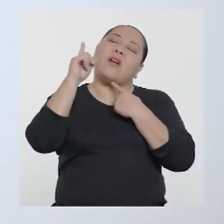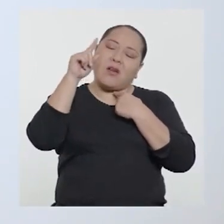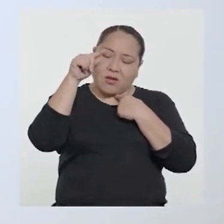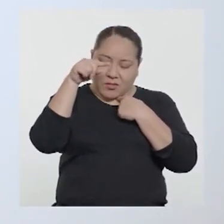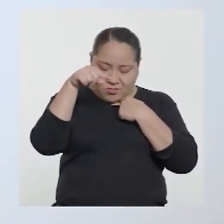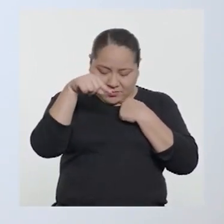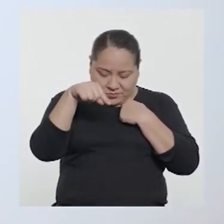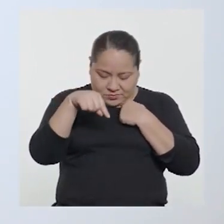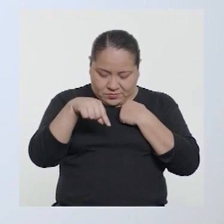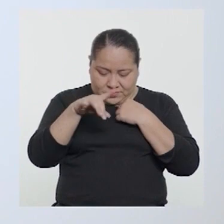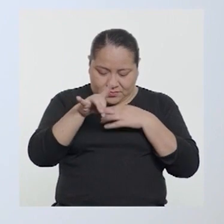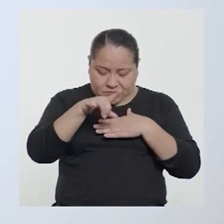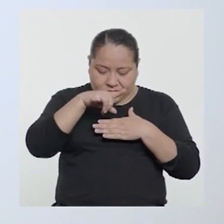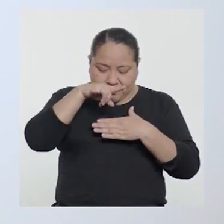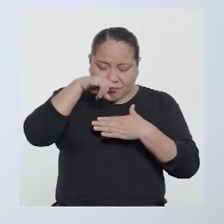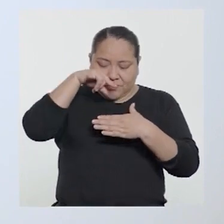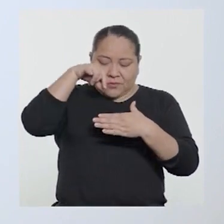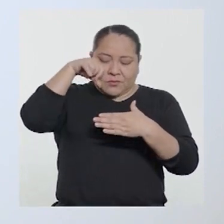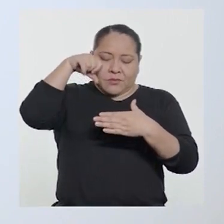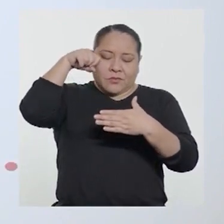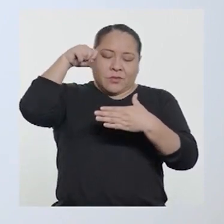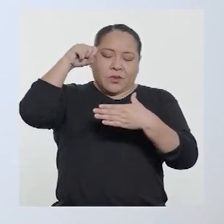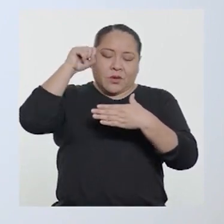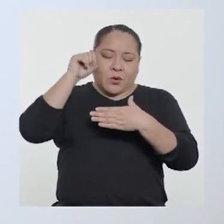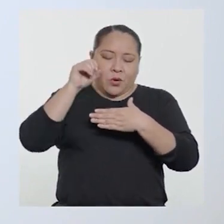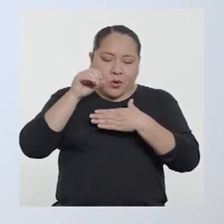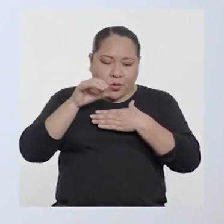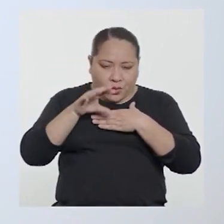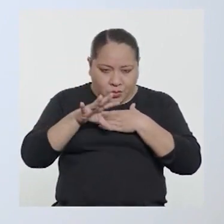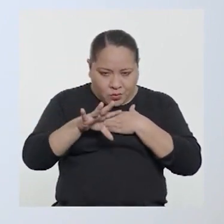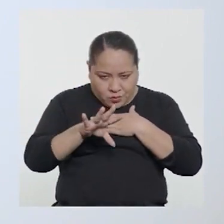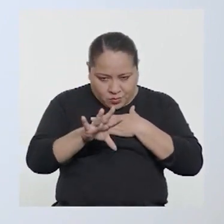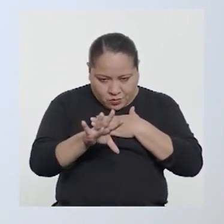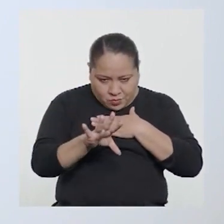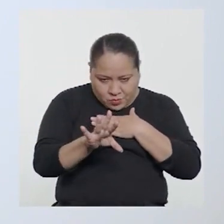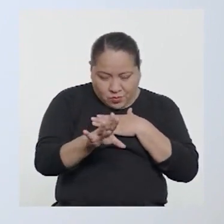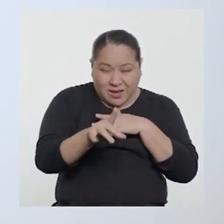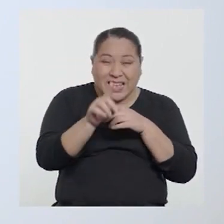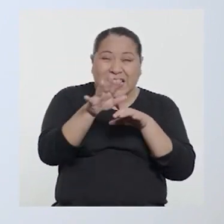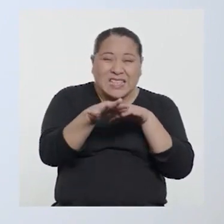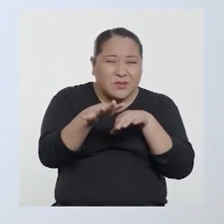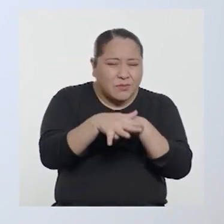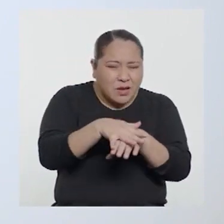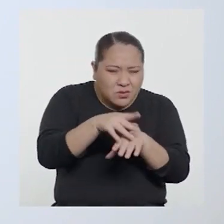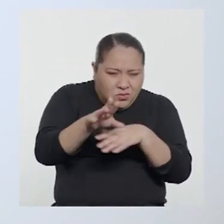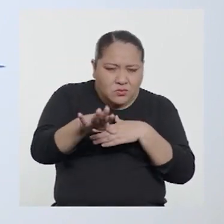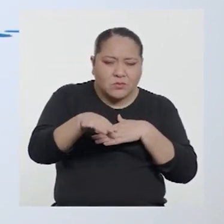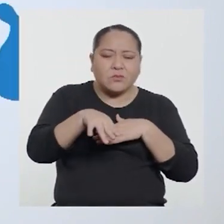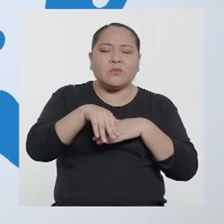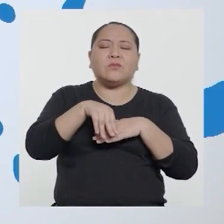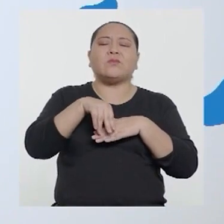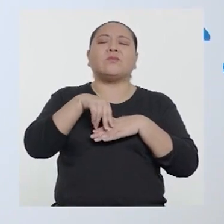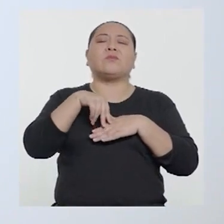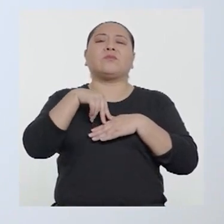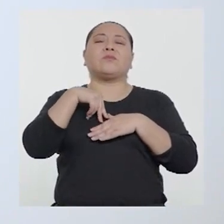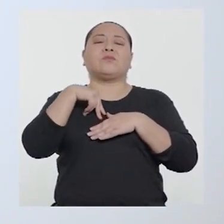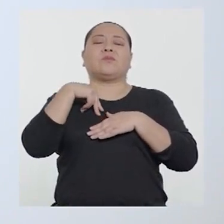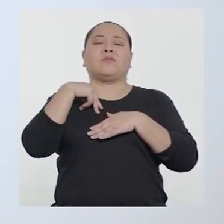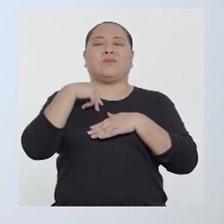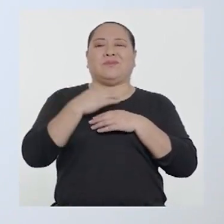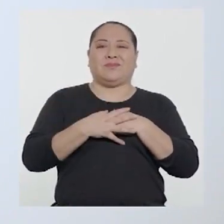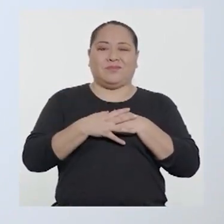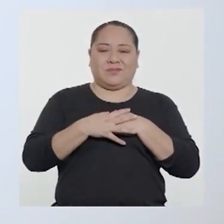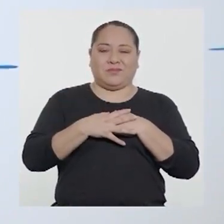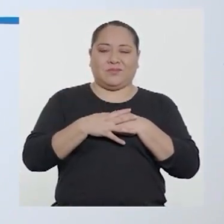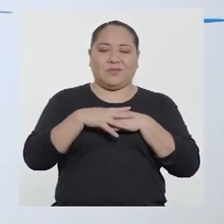cabeza. Respiro. Y regresamos lentamente. Eso